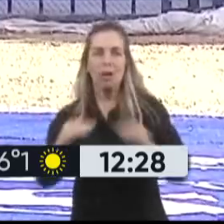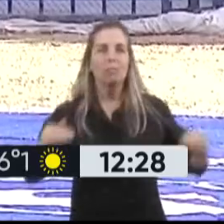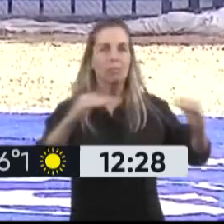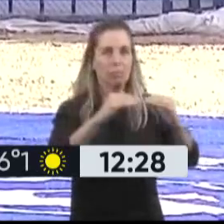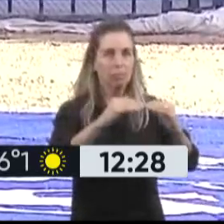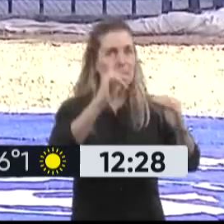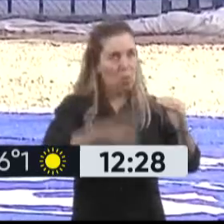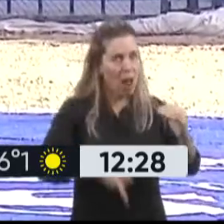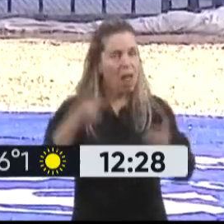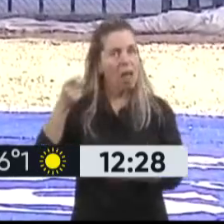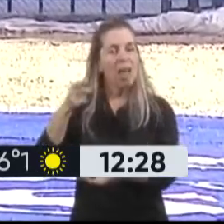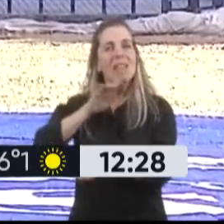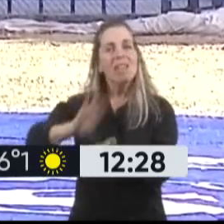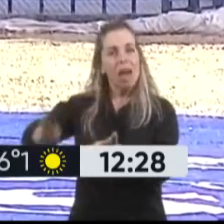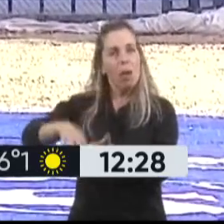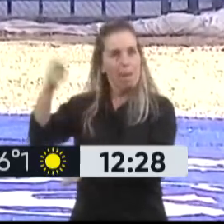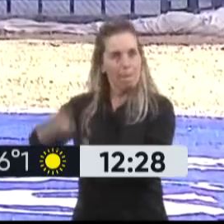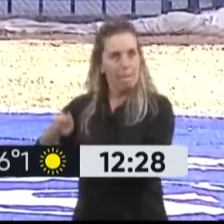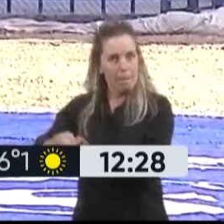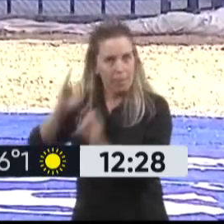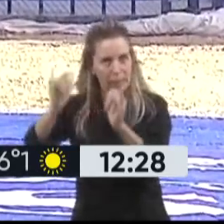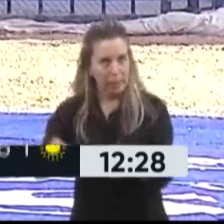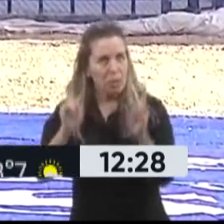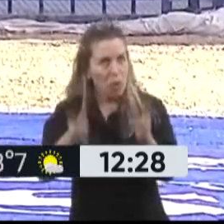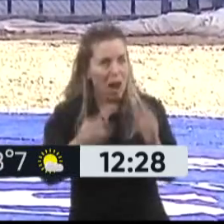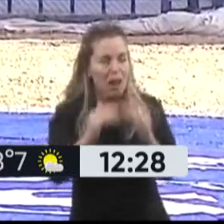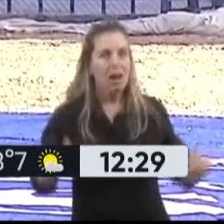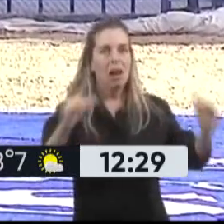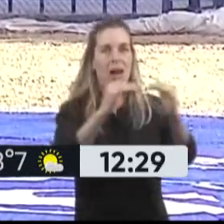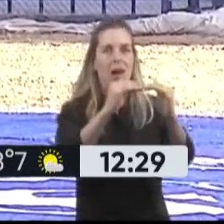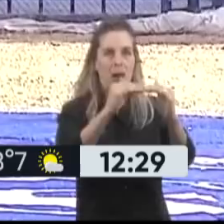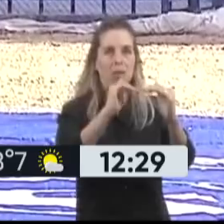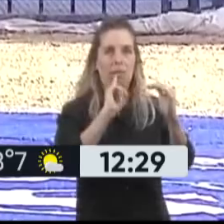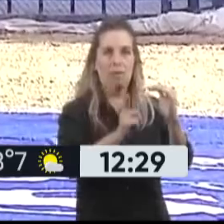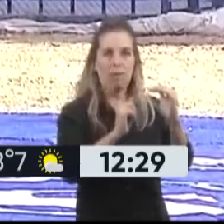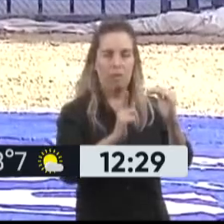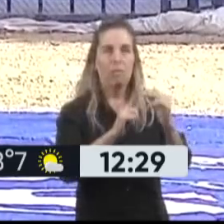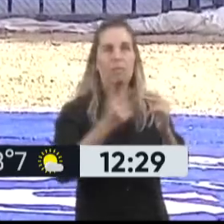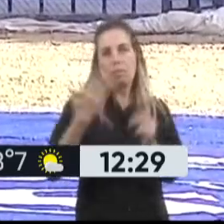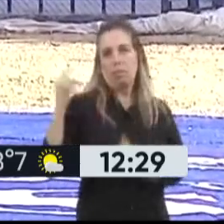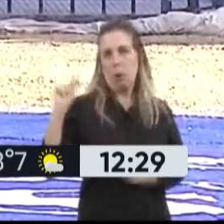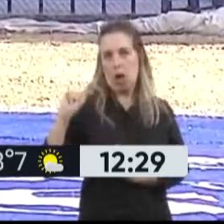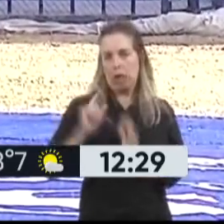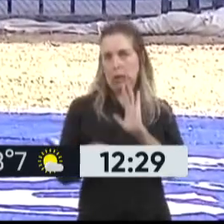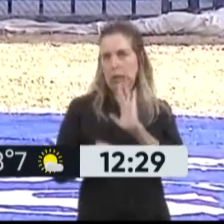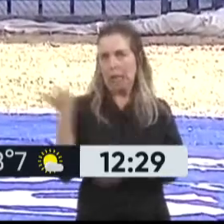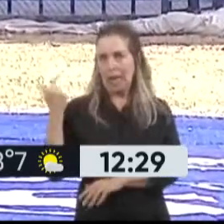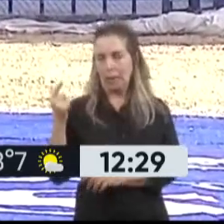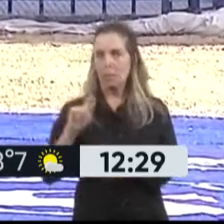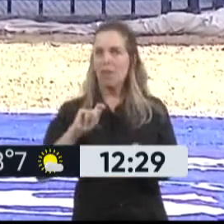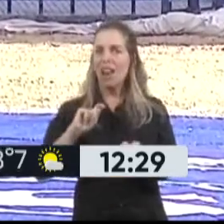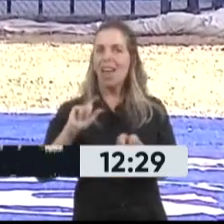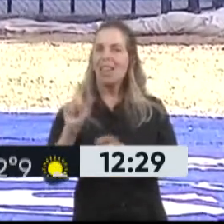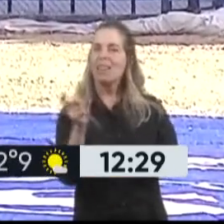deuda. No solo eso, eliminamos recientemente el déficit cuasi